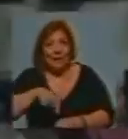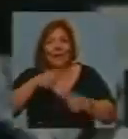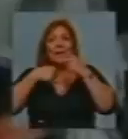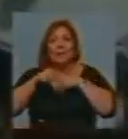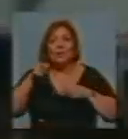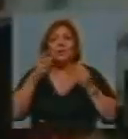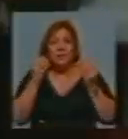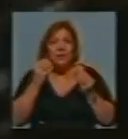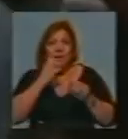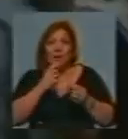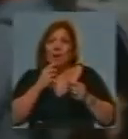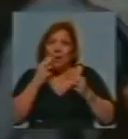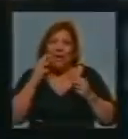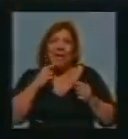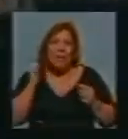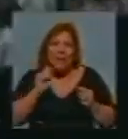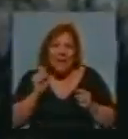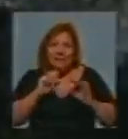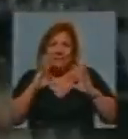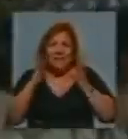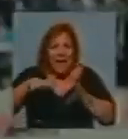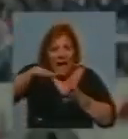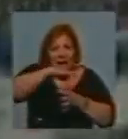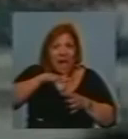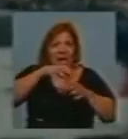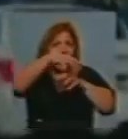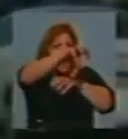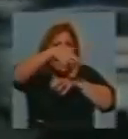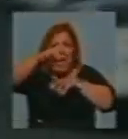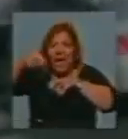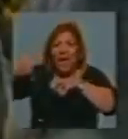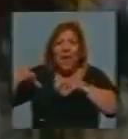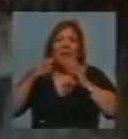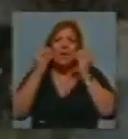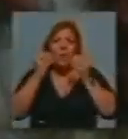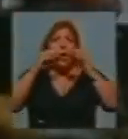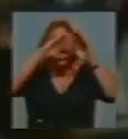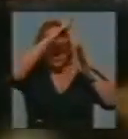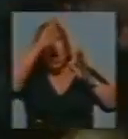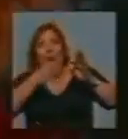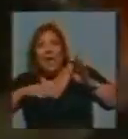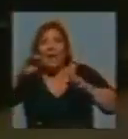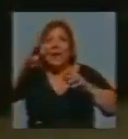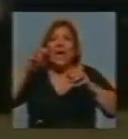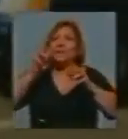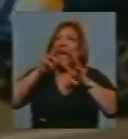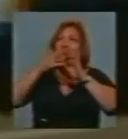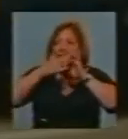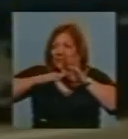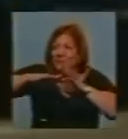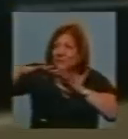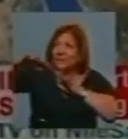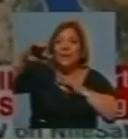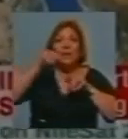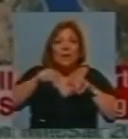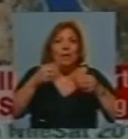frente a una complicada situación de emergencia en un área con aldeas dispersas en medio de colinas y valles desolados. El sismo fue tan intenso que